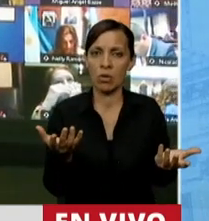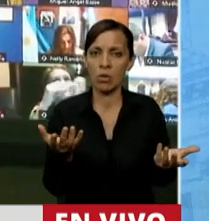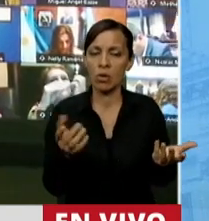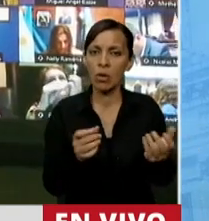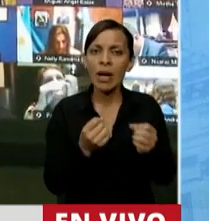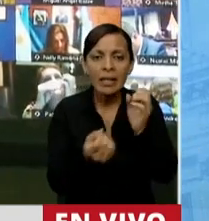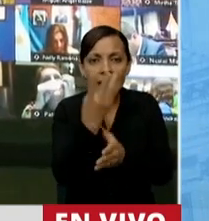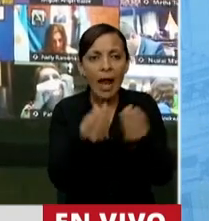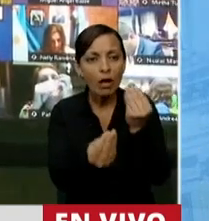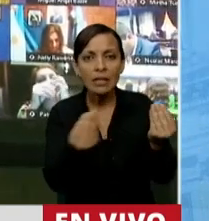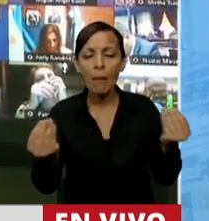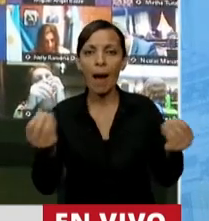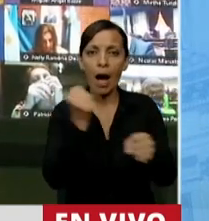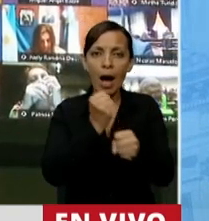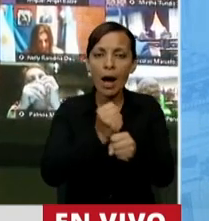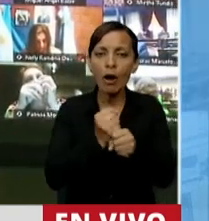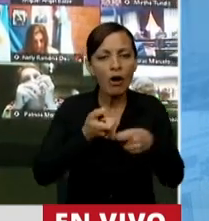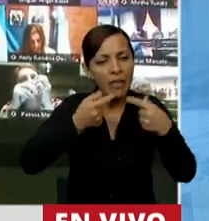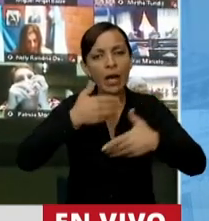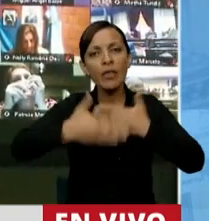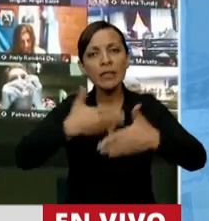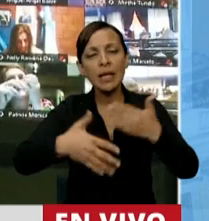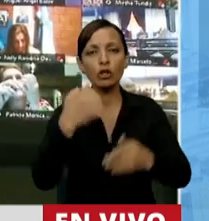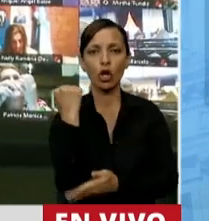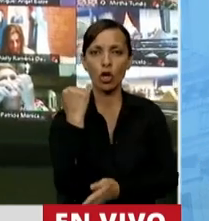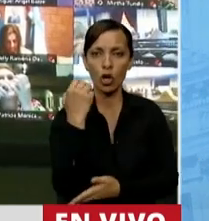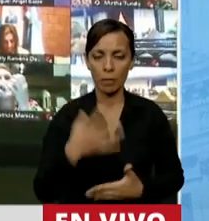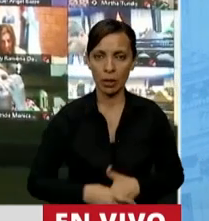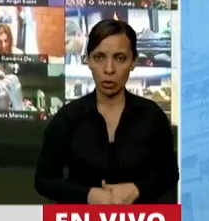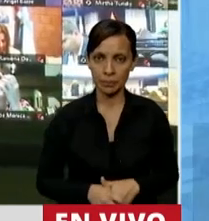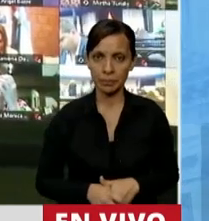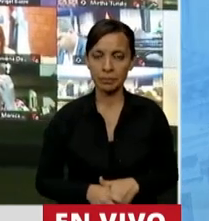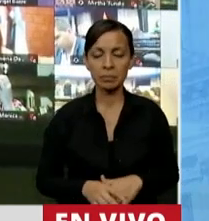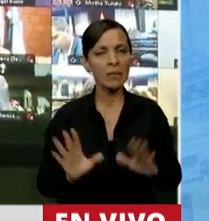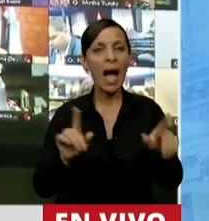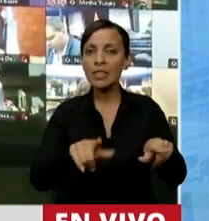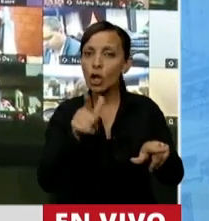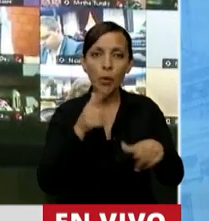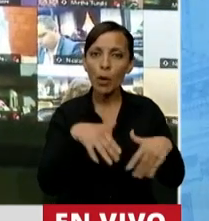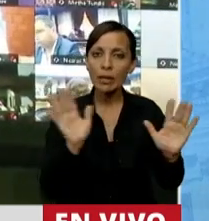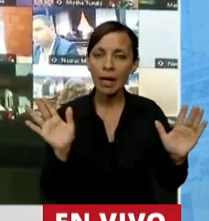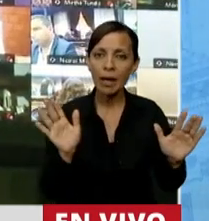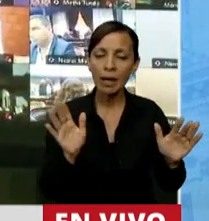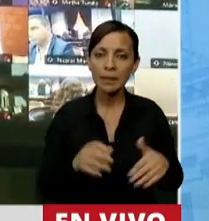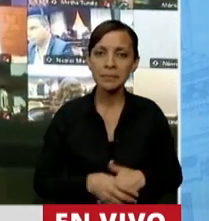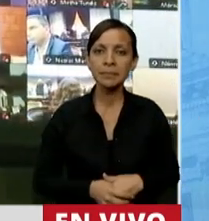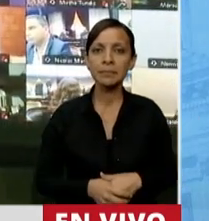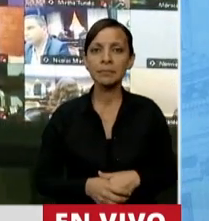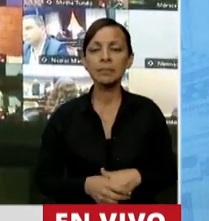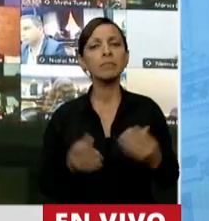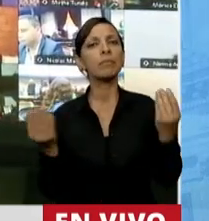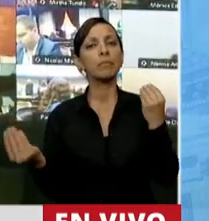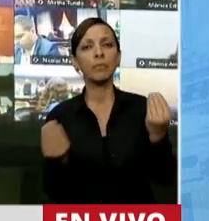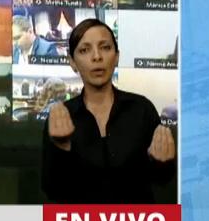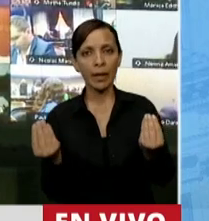han generado trabajo y han generado desarrollo económico. No importa, eso no importa. ¿Y por